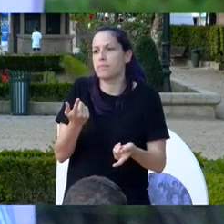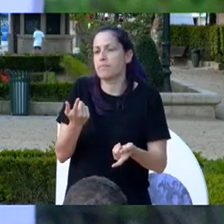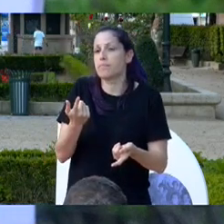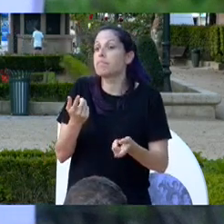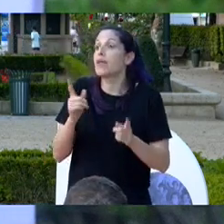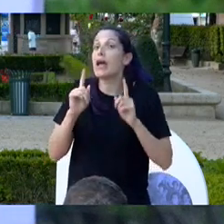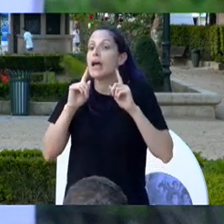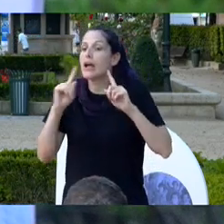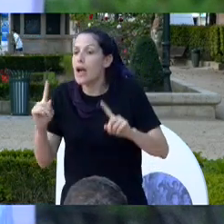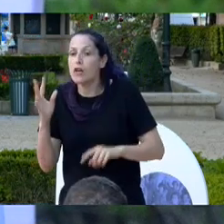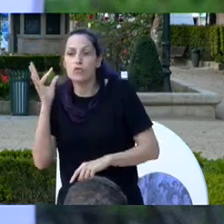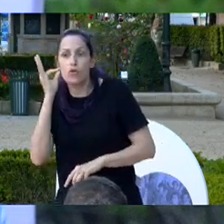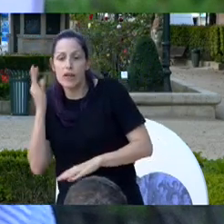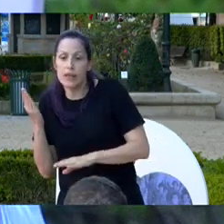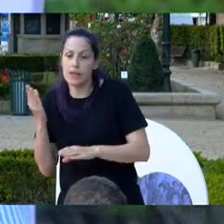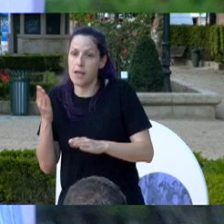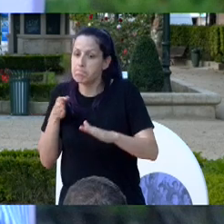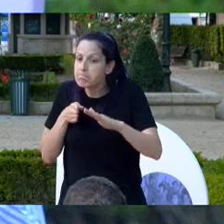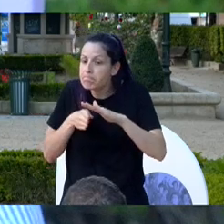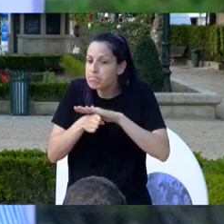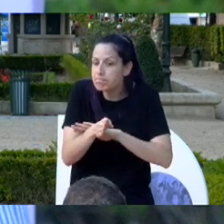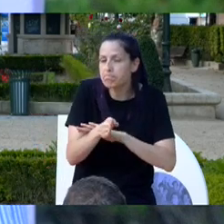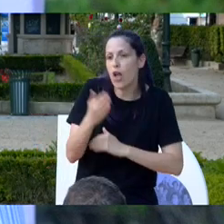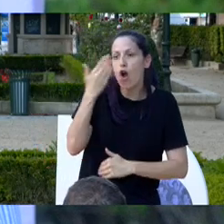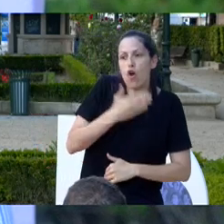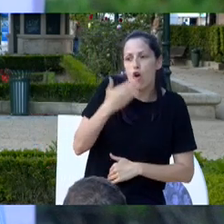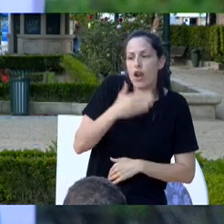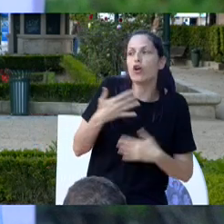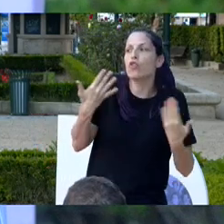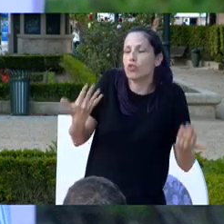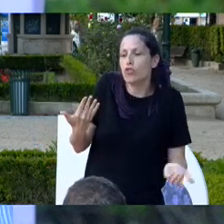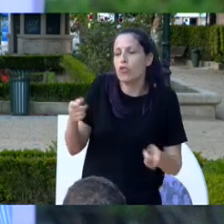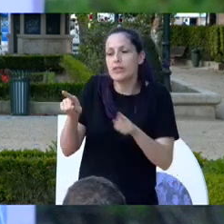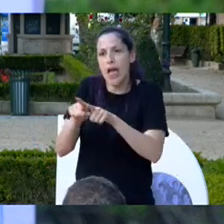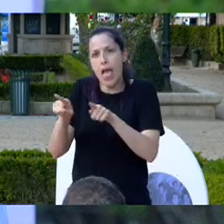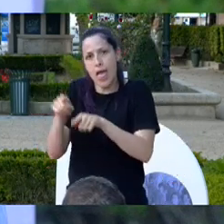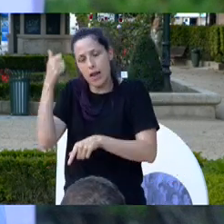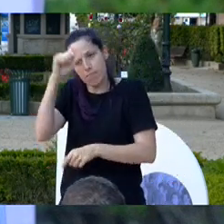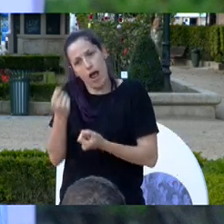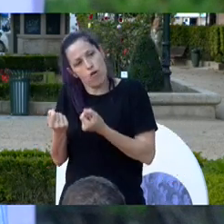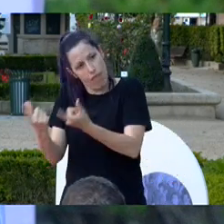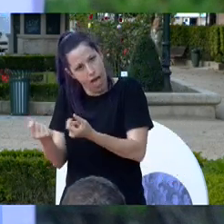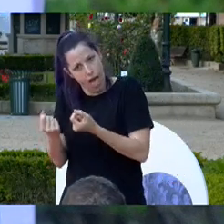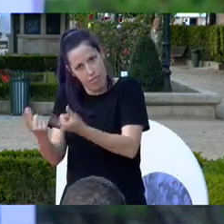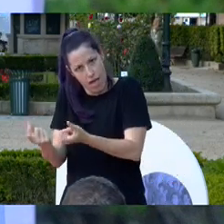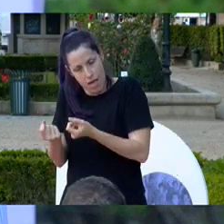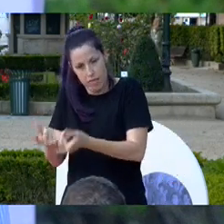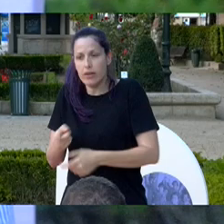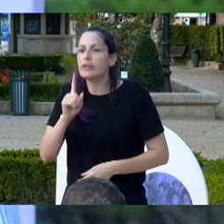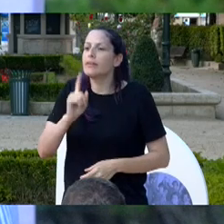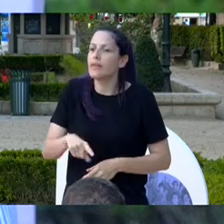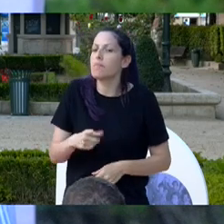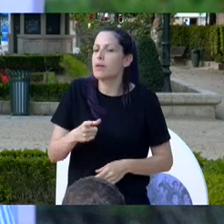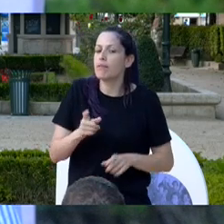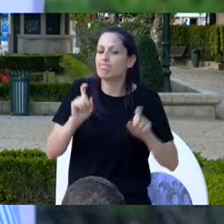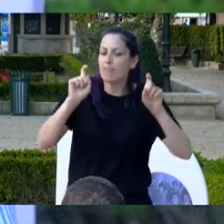que iban ao colexo. Era unha forma de amarralos para que foran a clase. A promoción do ensino de adultos, que